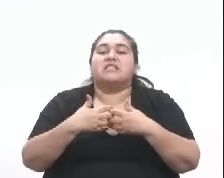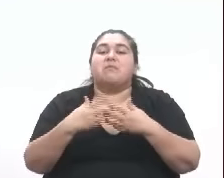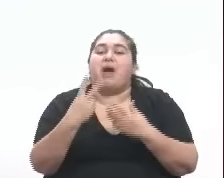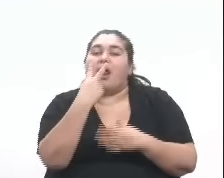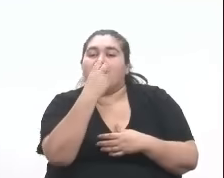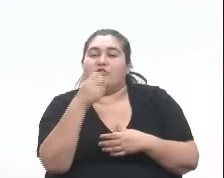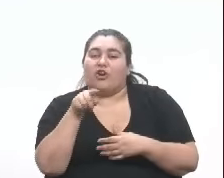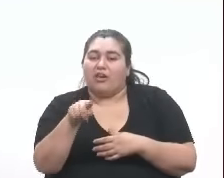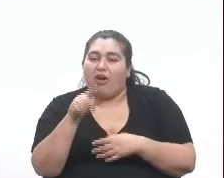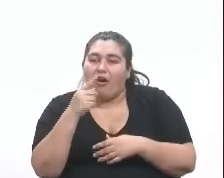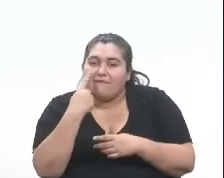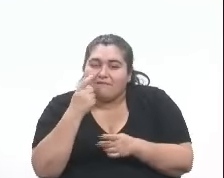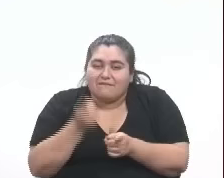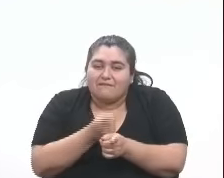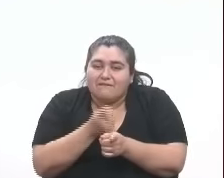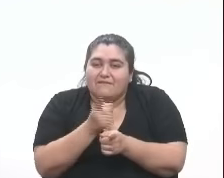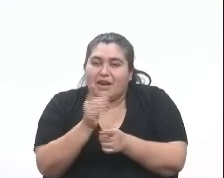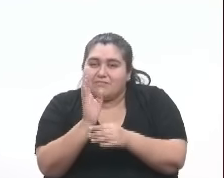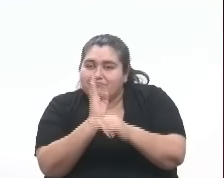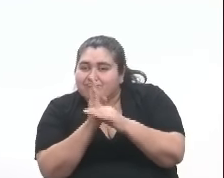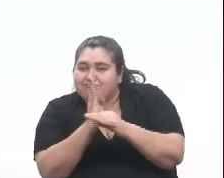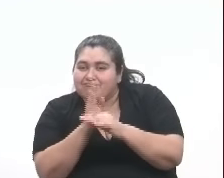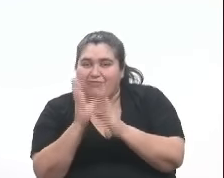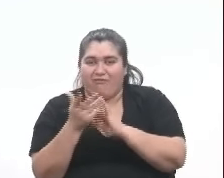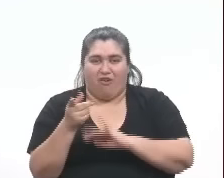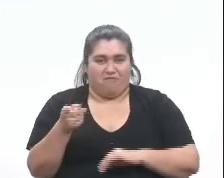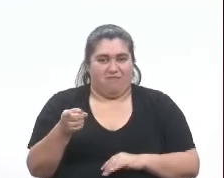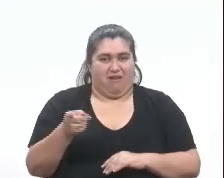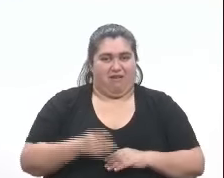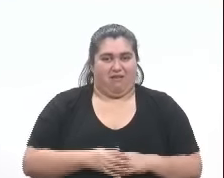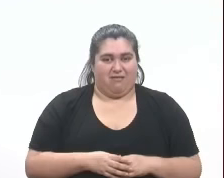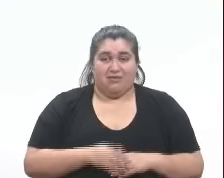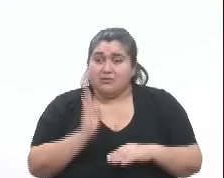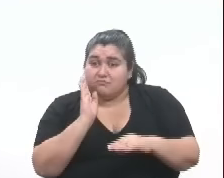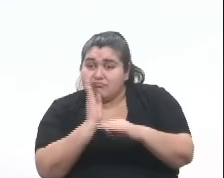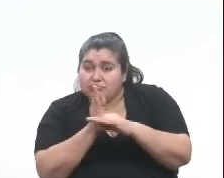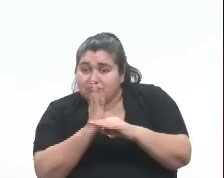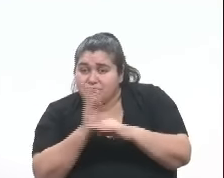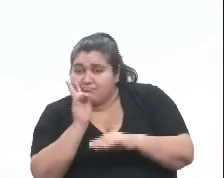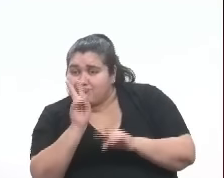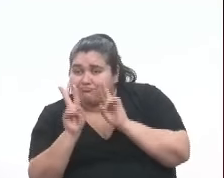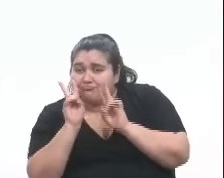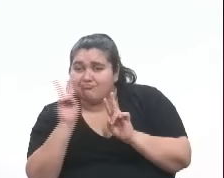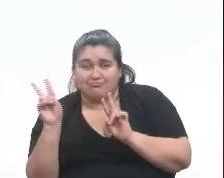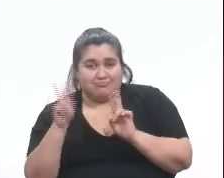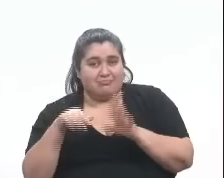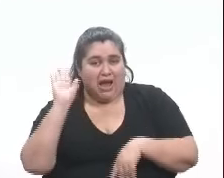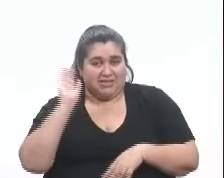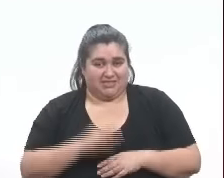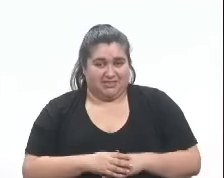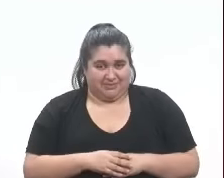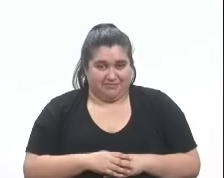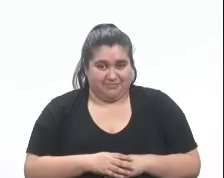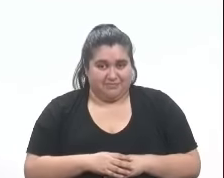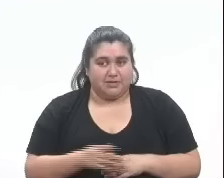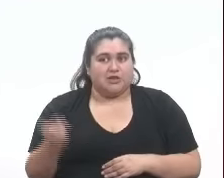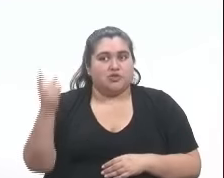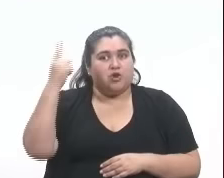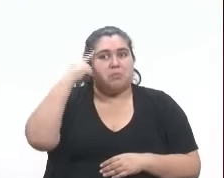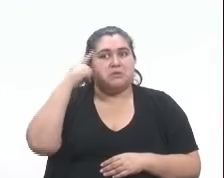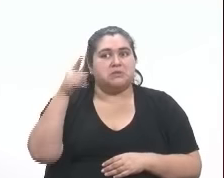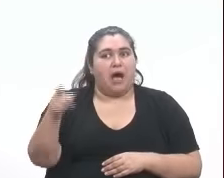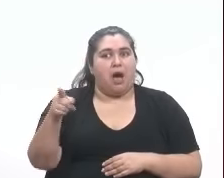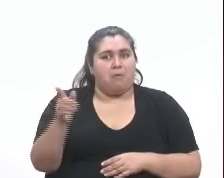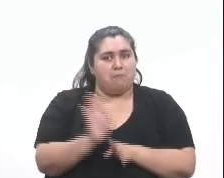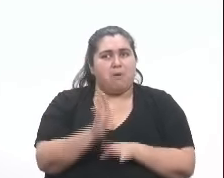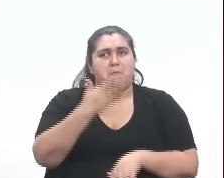estoy... ¿Para? Se dedicaba a espiar porque nosotros pensábamos que era mudo porque nunca dijo una